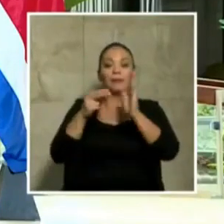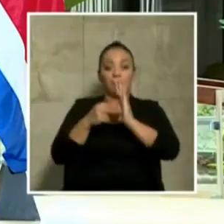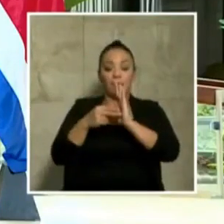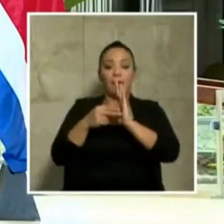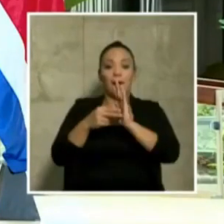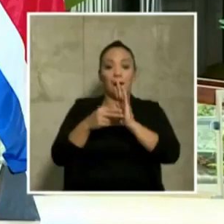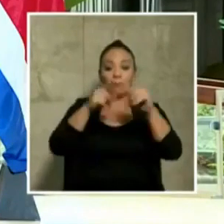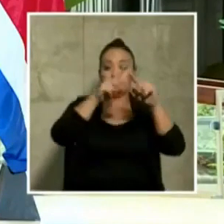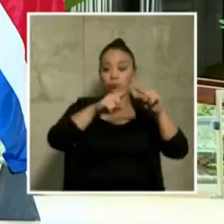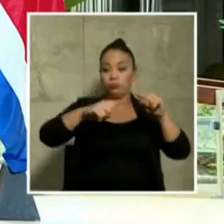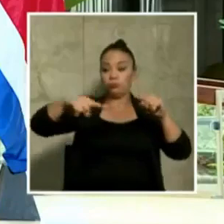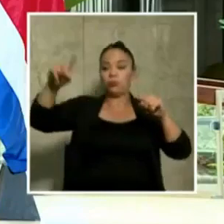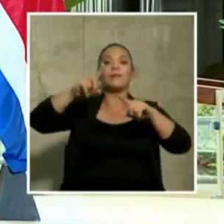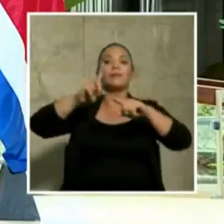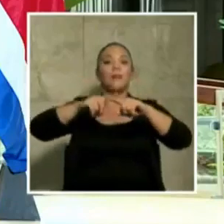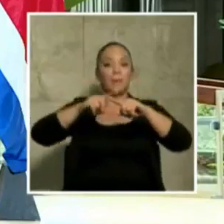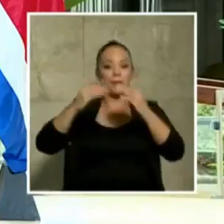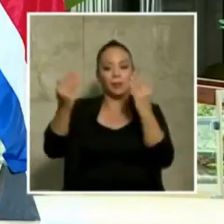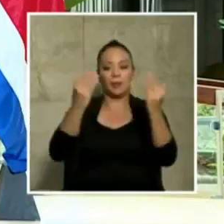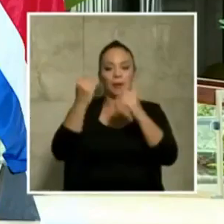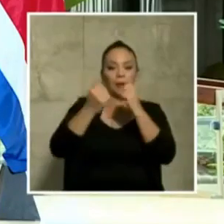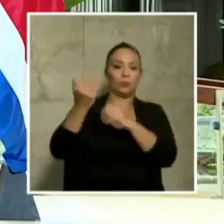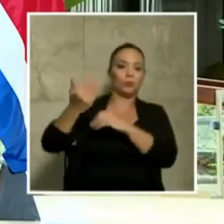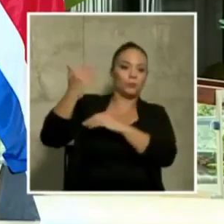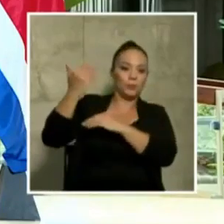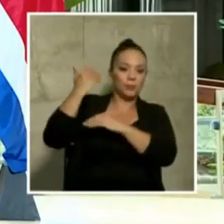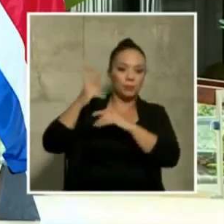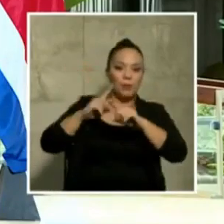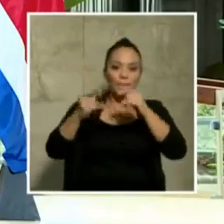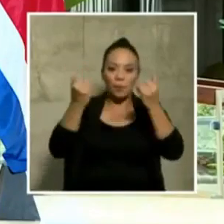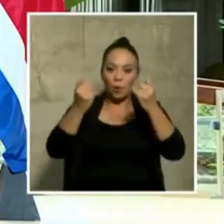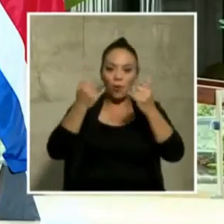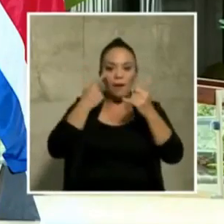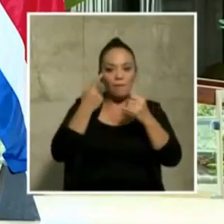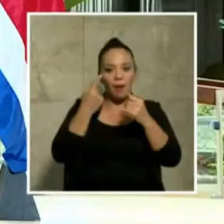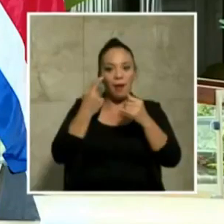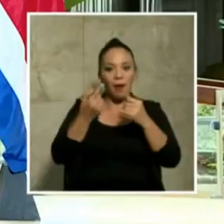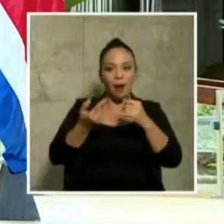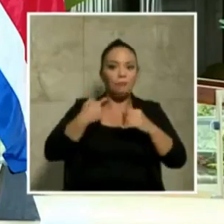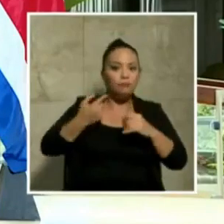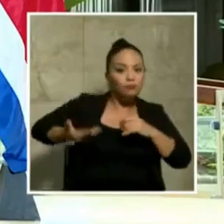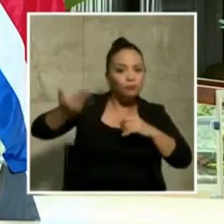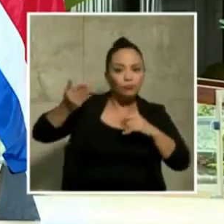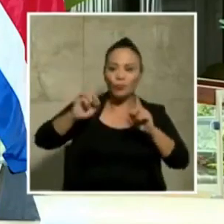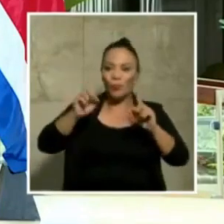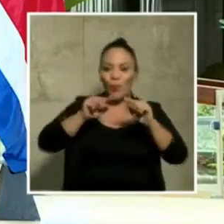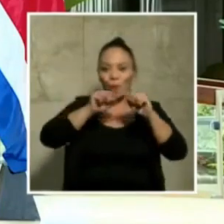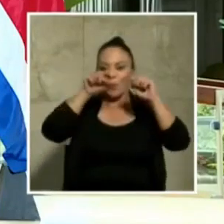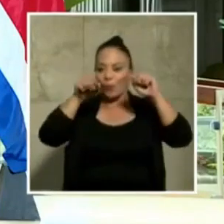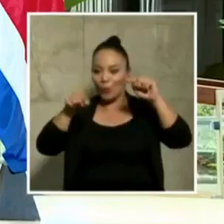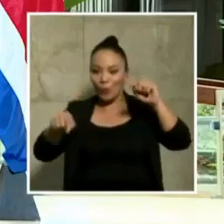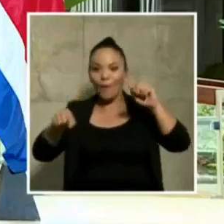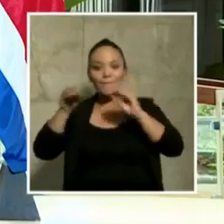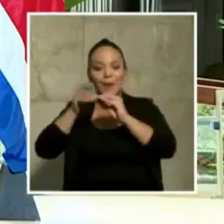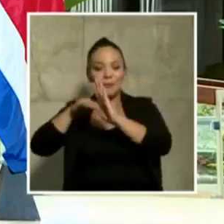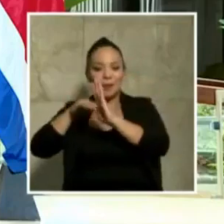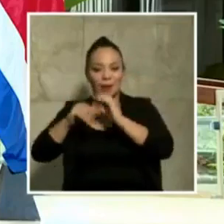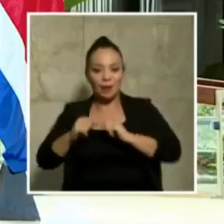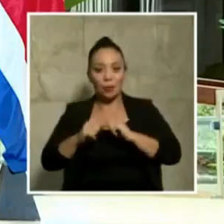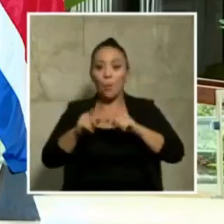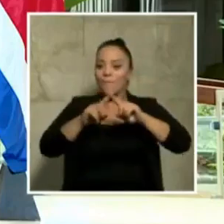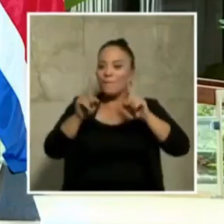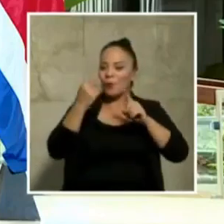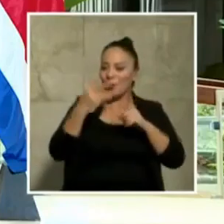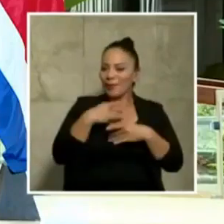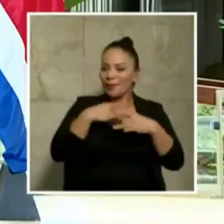con respecto a los periodos anteriores. Y ahora vamos cayendo, mientras que el resto del mundo